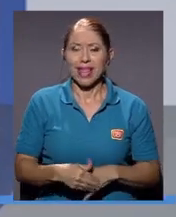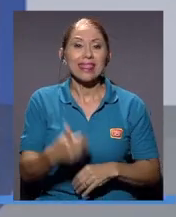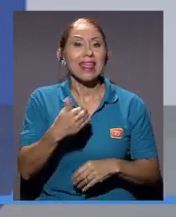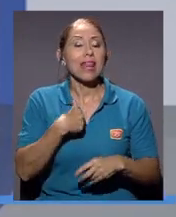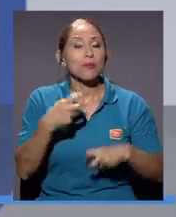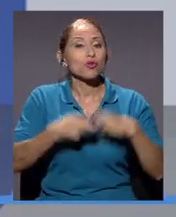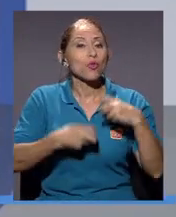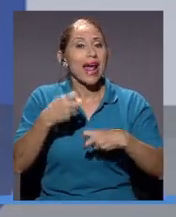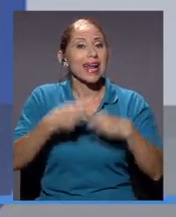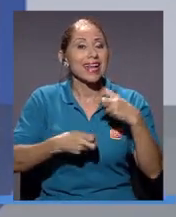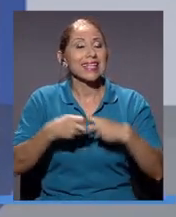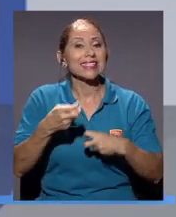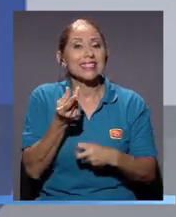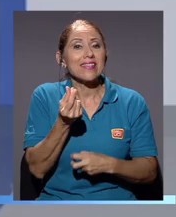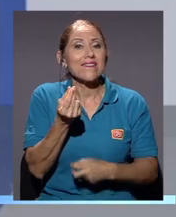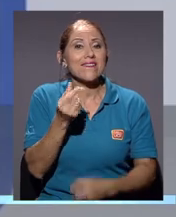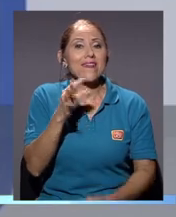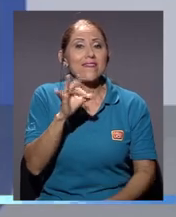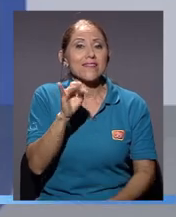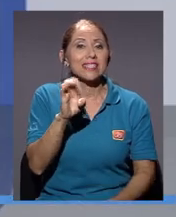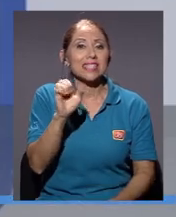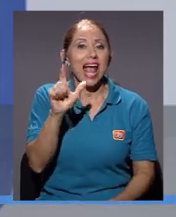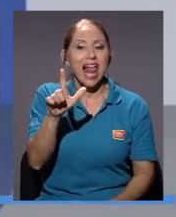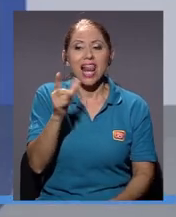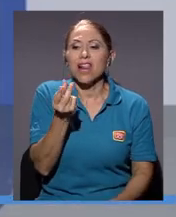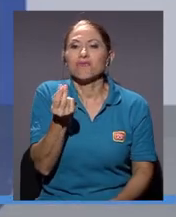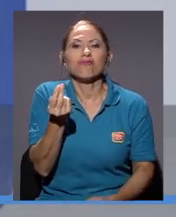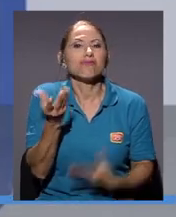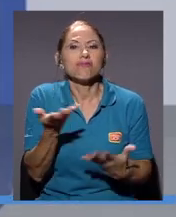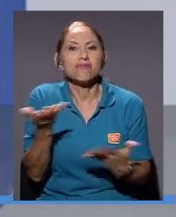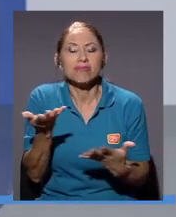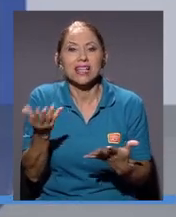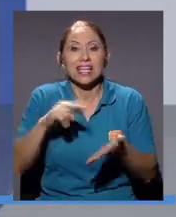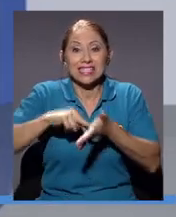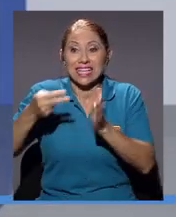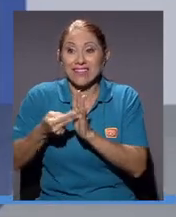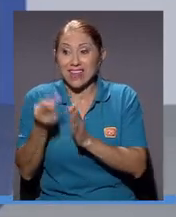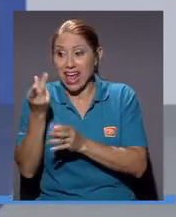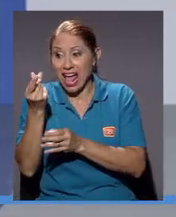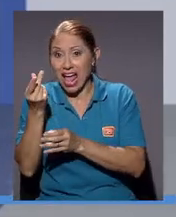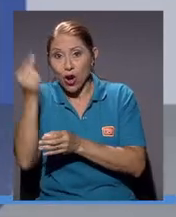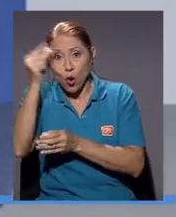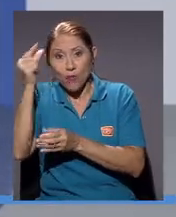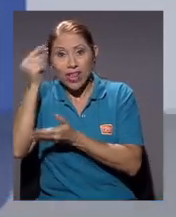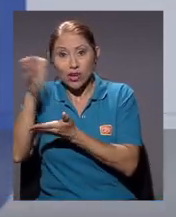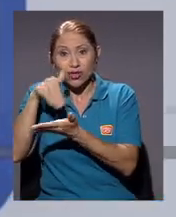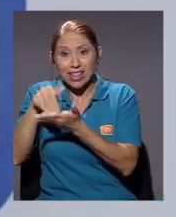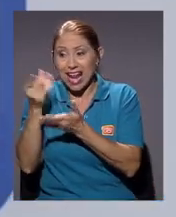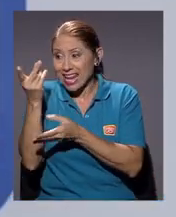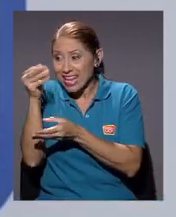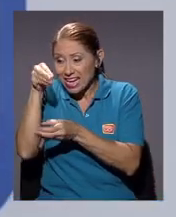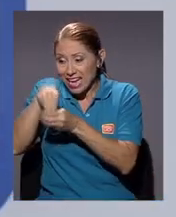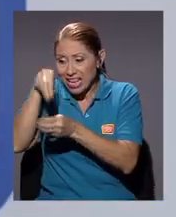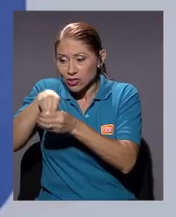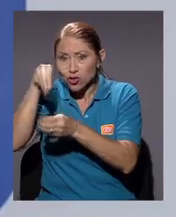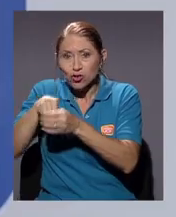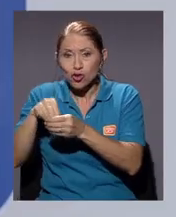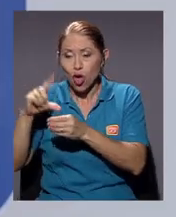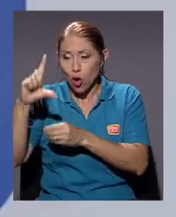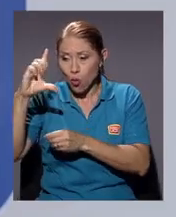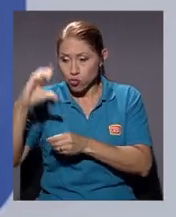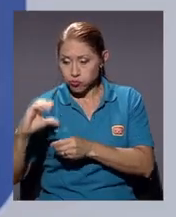una crisis fiscal que se debe sencillamente a que los ingresos del gobierno central son insuficientes para cubrir los